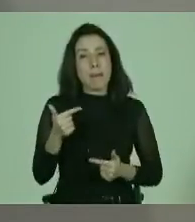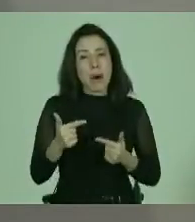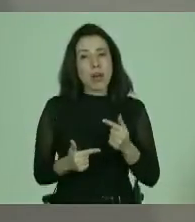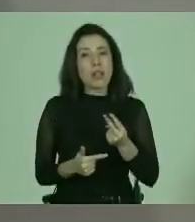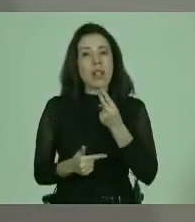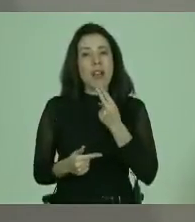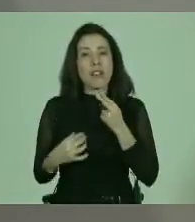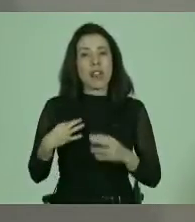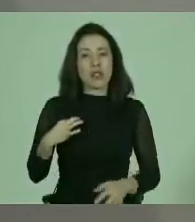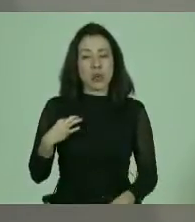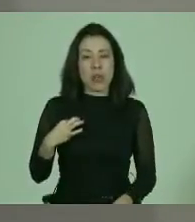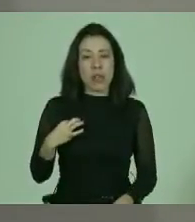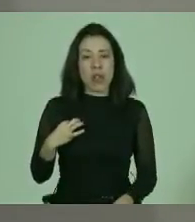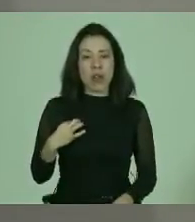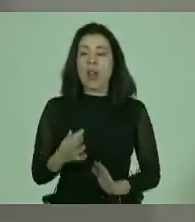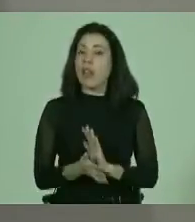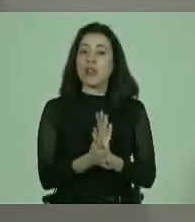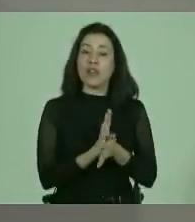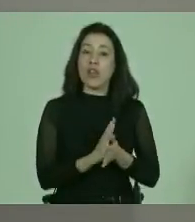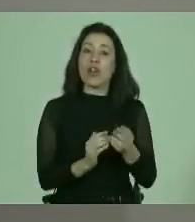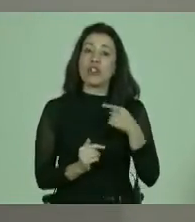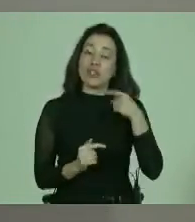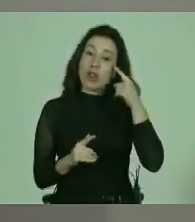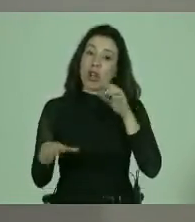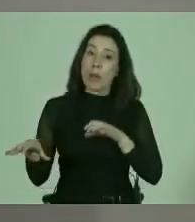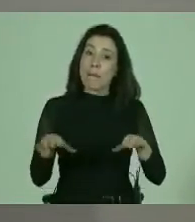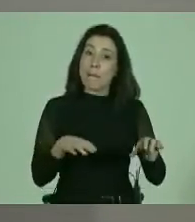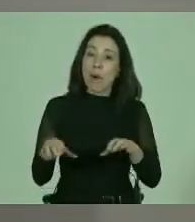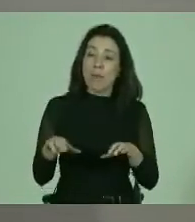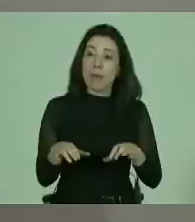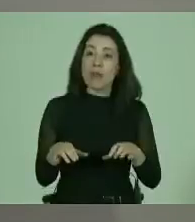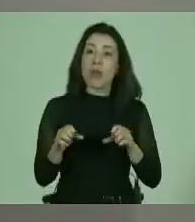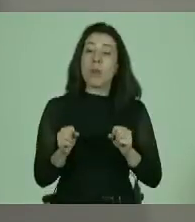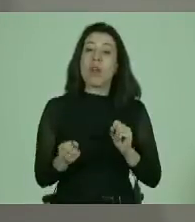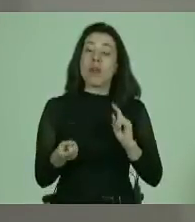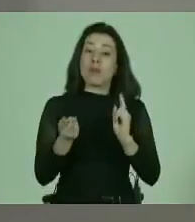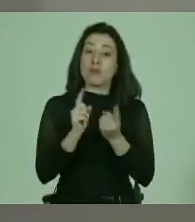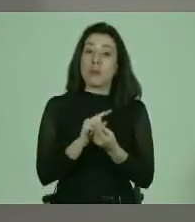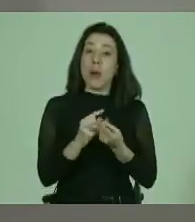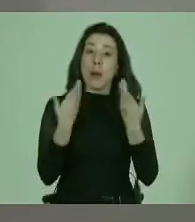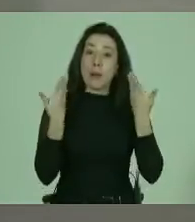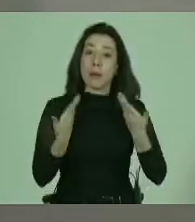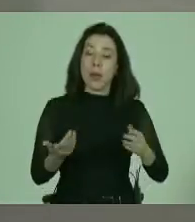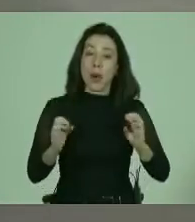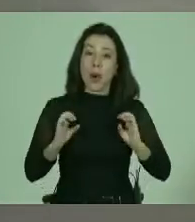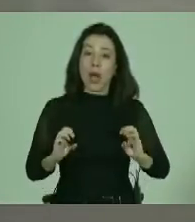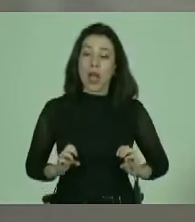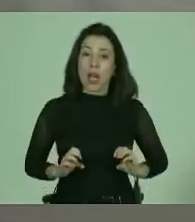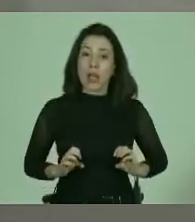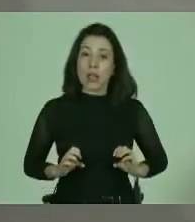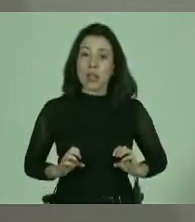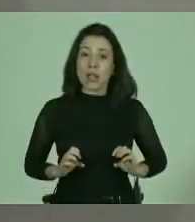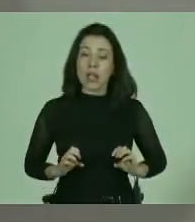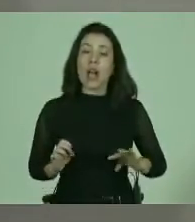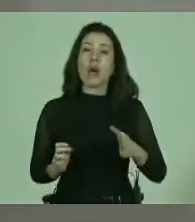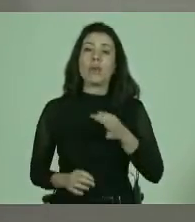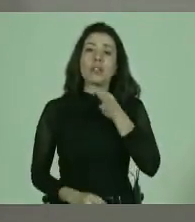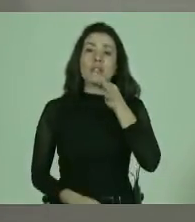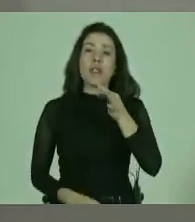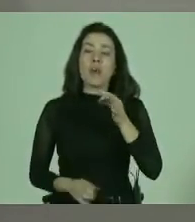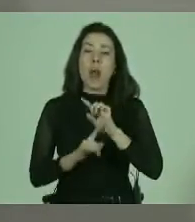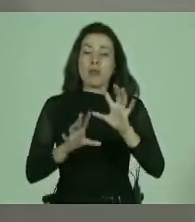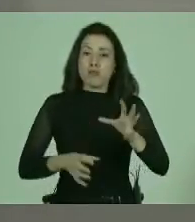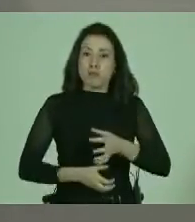en la vida ciudadana y en todo yo creo que el movimiento y en lo que puede ayudar la bioética es precisamente al como se suele decir